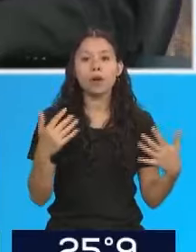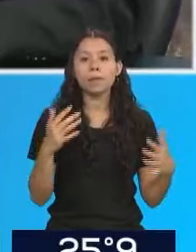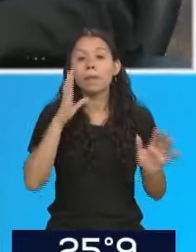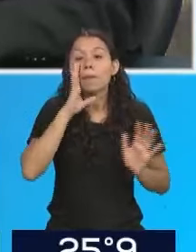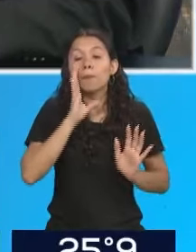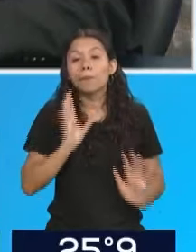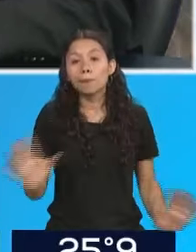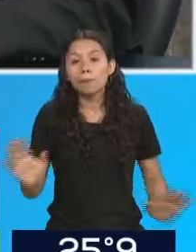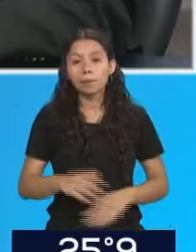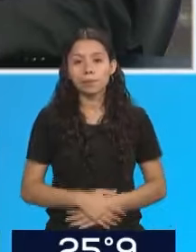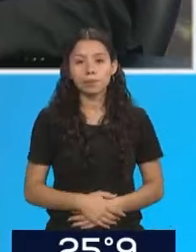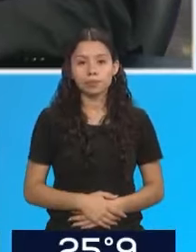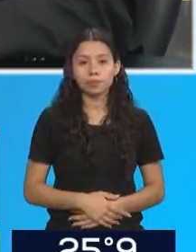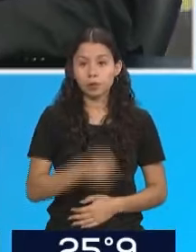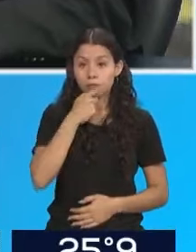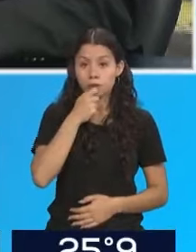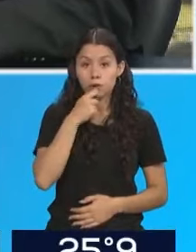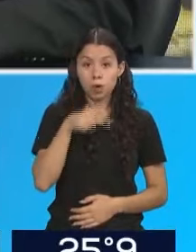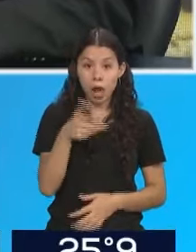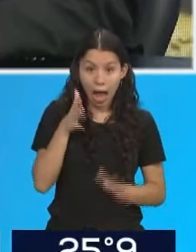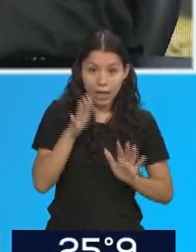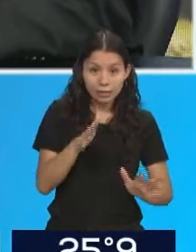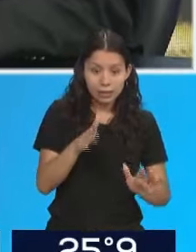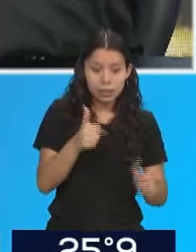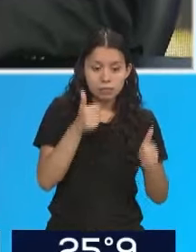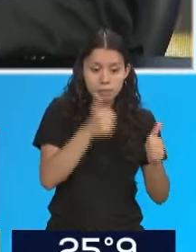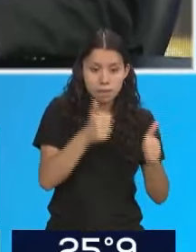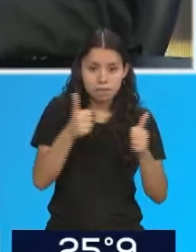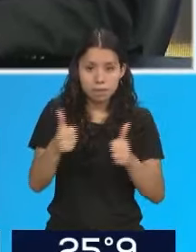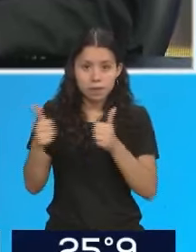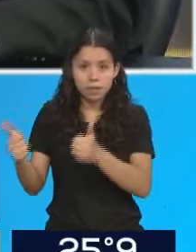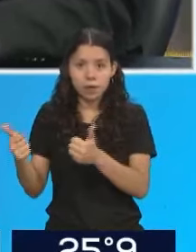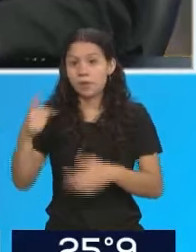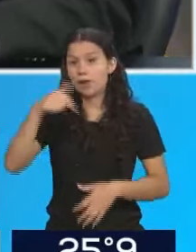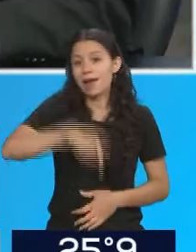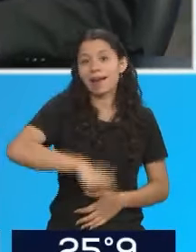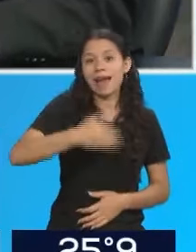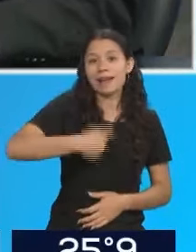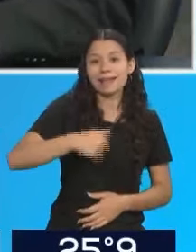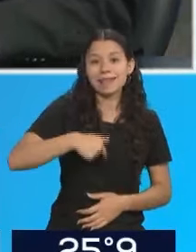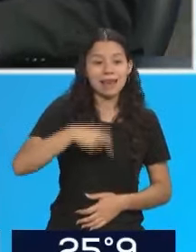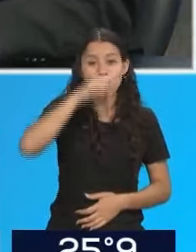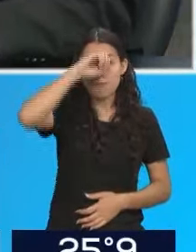sería el primer proyecto de cobre en explotación en Argentina después de muchos años. Gracias.